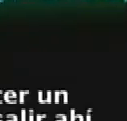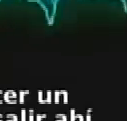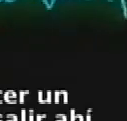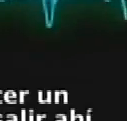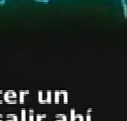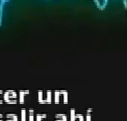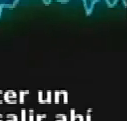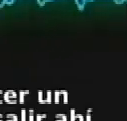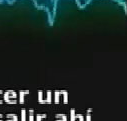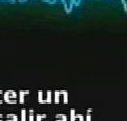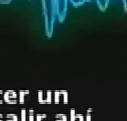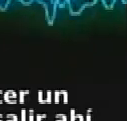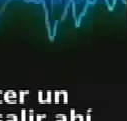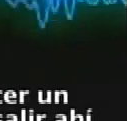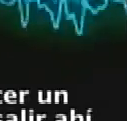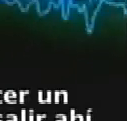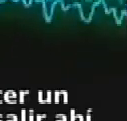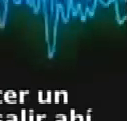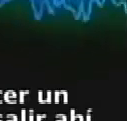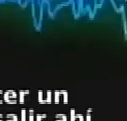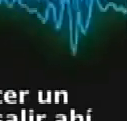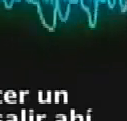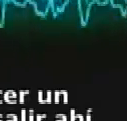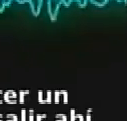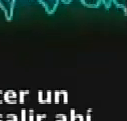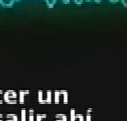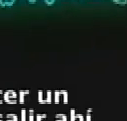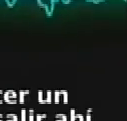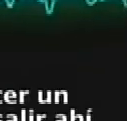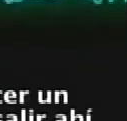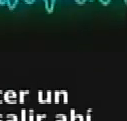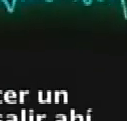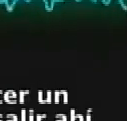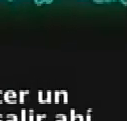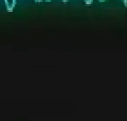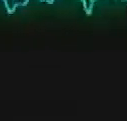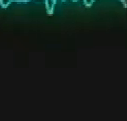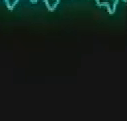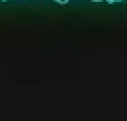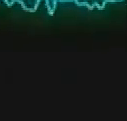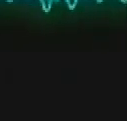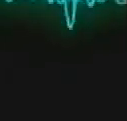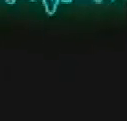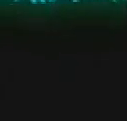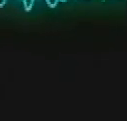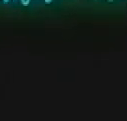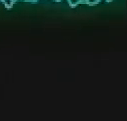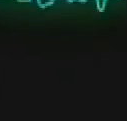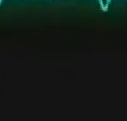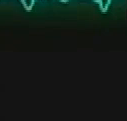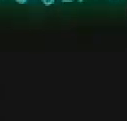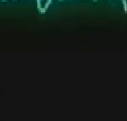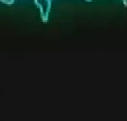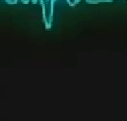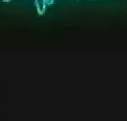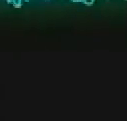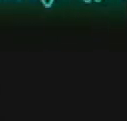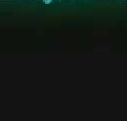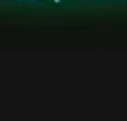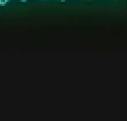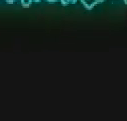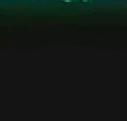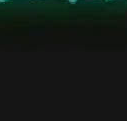vas a pasar el depósito. Vas a hacer un depósito de la cantidad que te va a salir ahí. Y el correo, vas a mandar